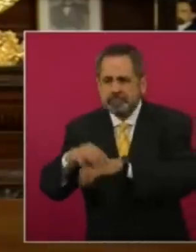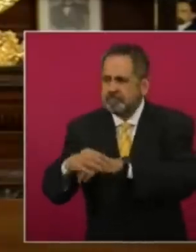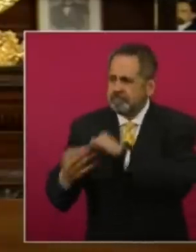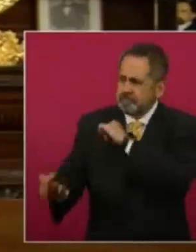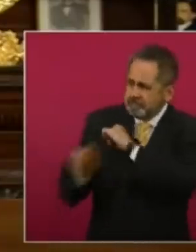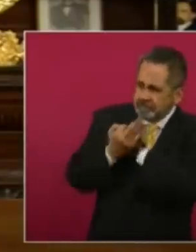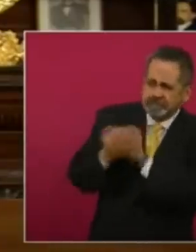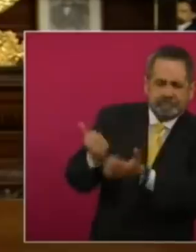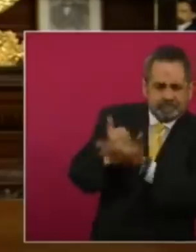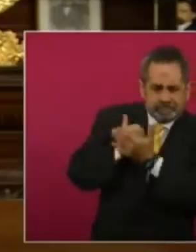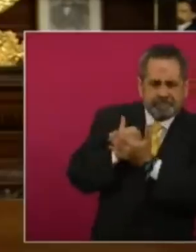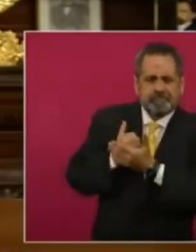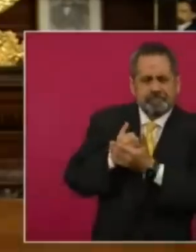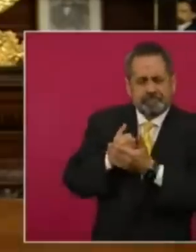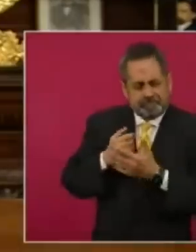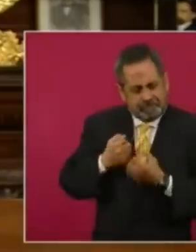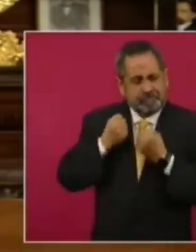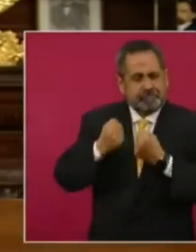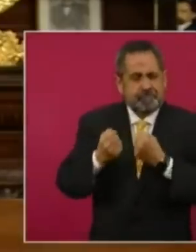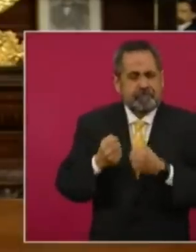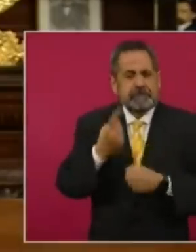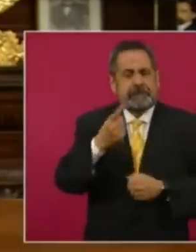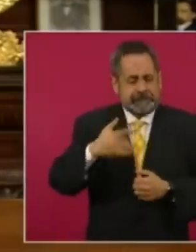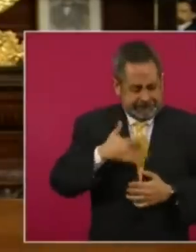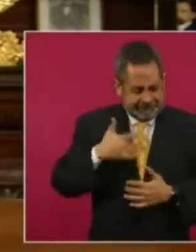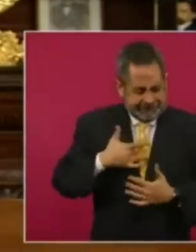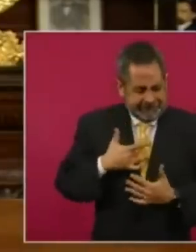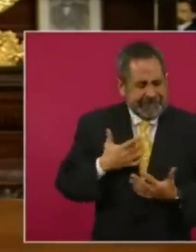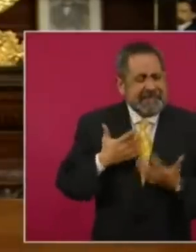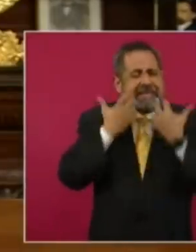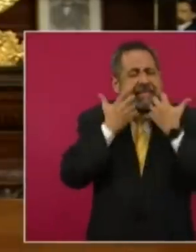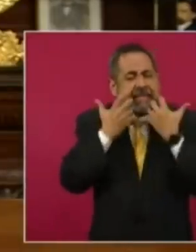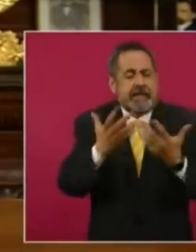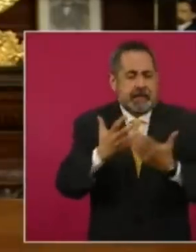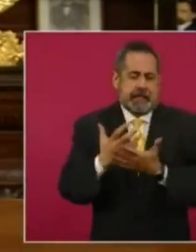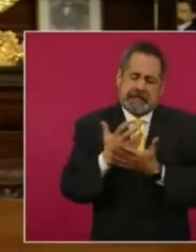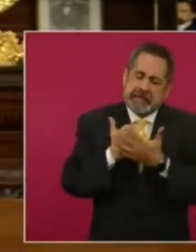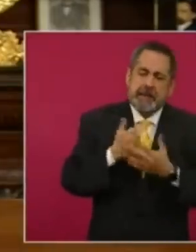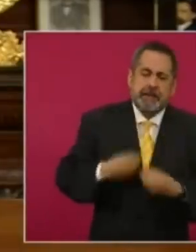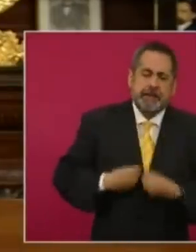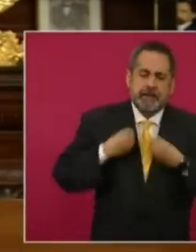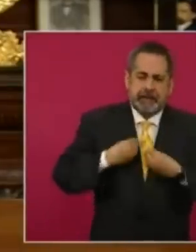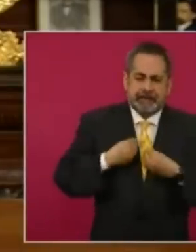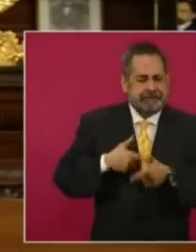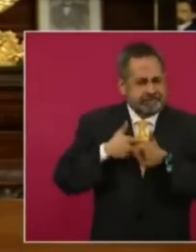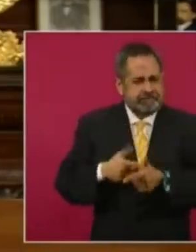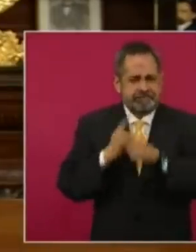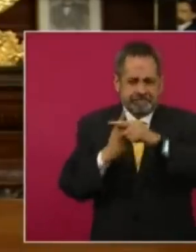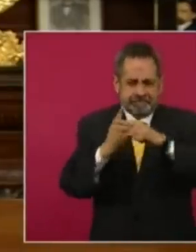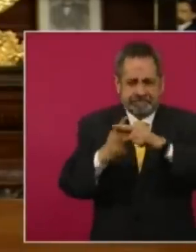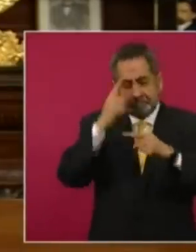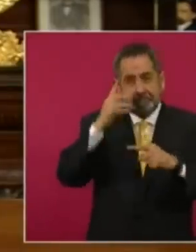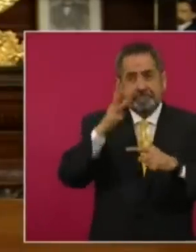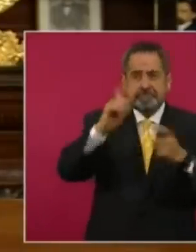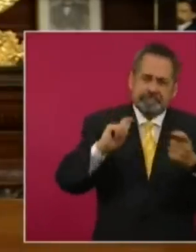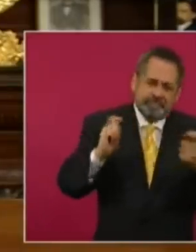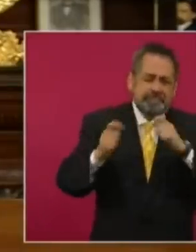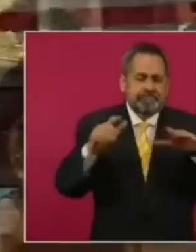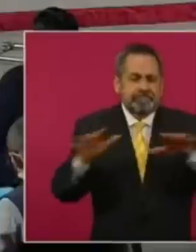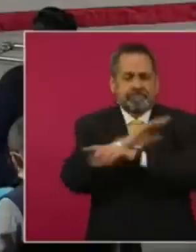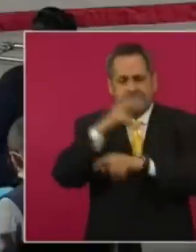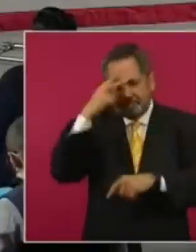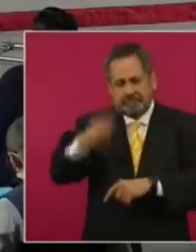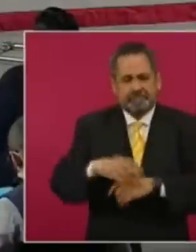y además las ganas de vivir. para llevar a cabo la transformación de